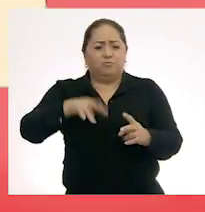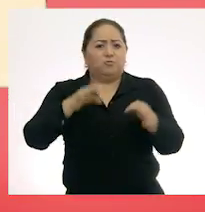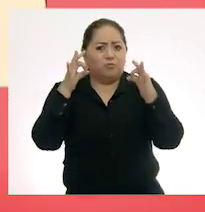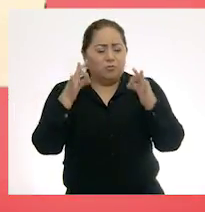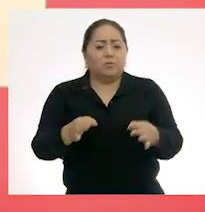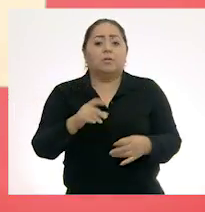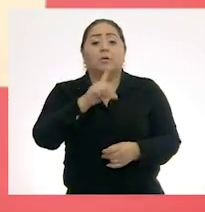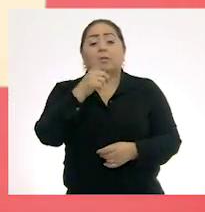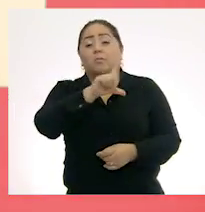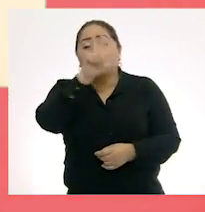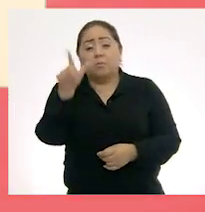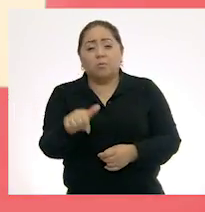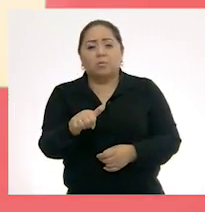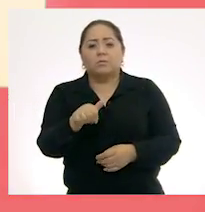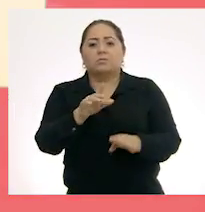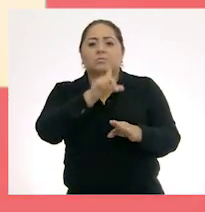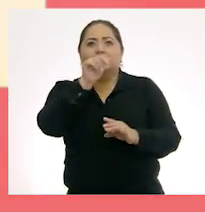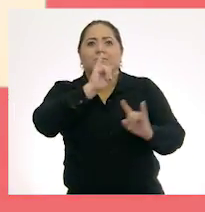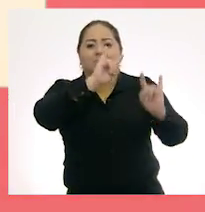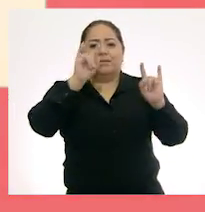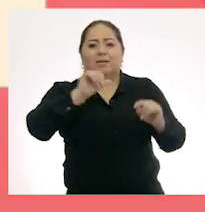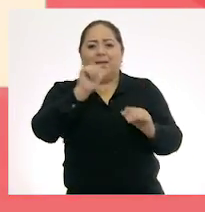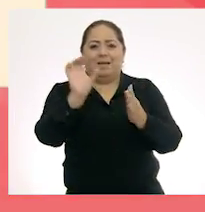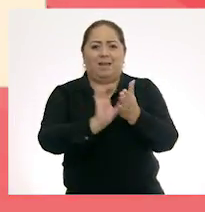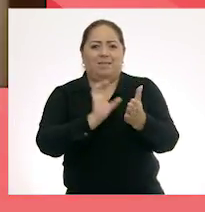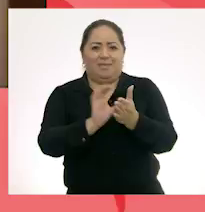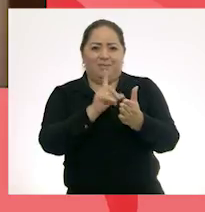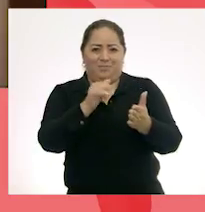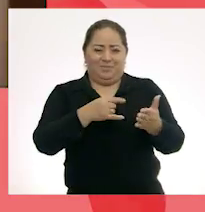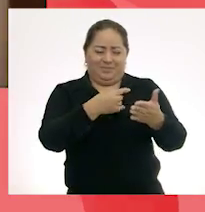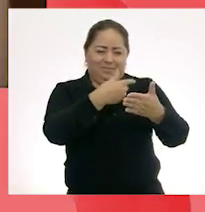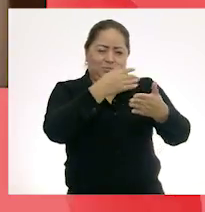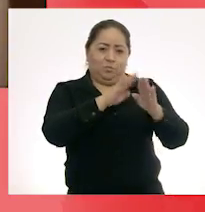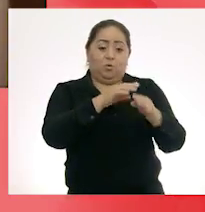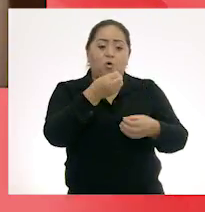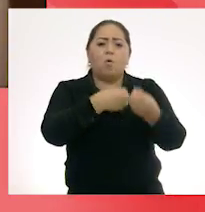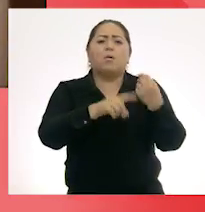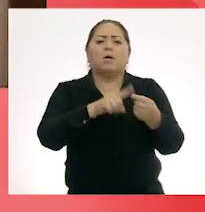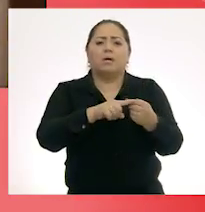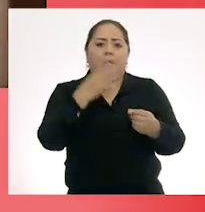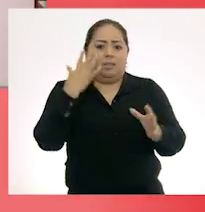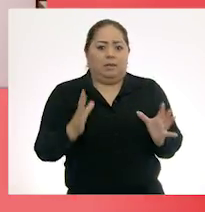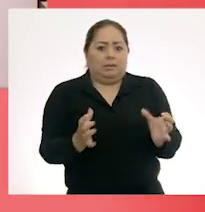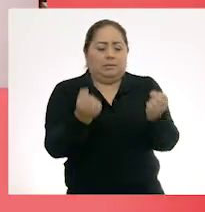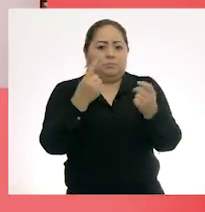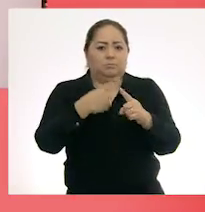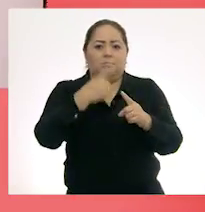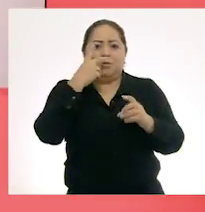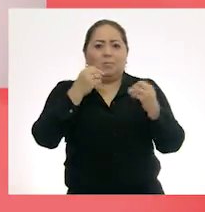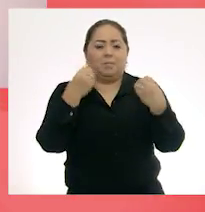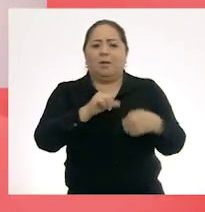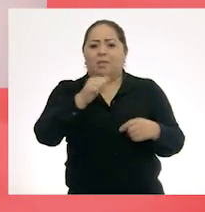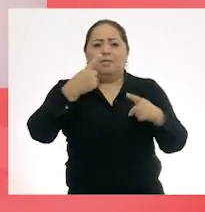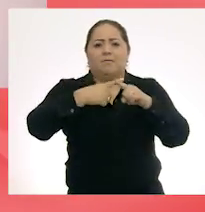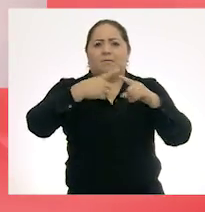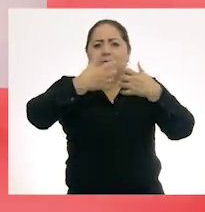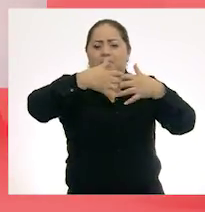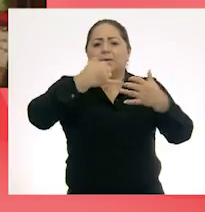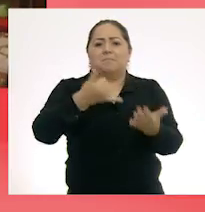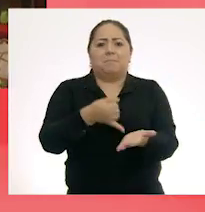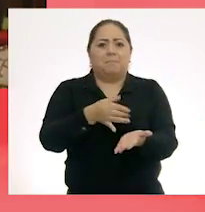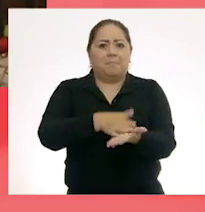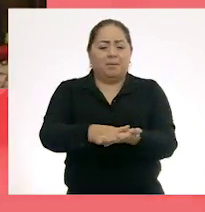originales que después serían reproducidas en los calendarios. Estas obras fueron rescatadas de diferentes compañías e